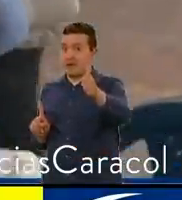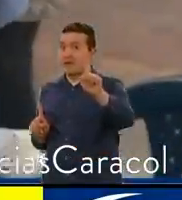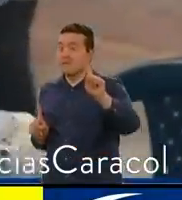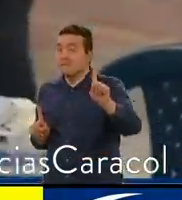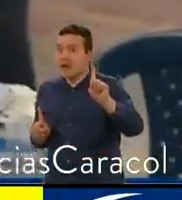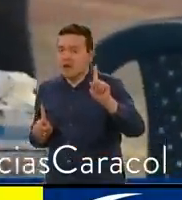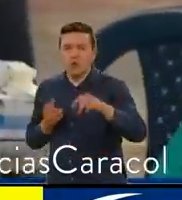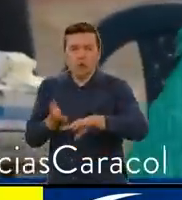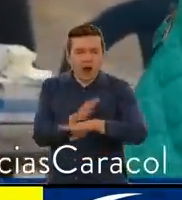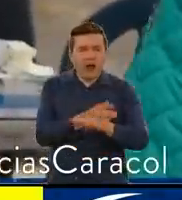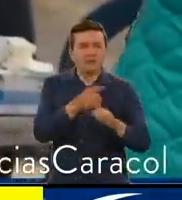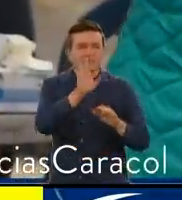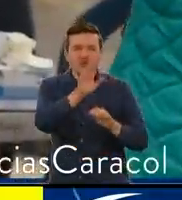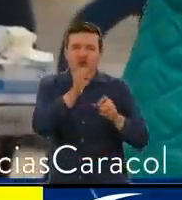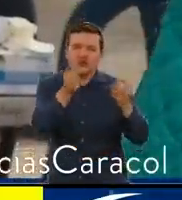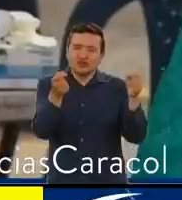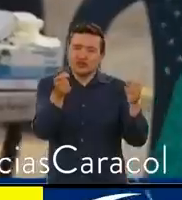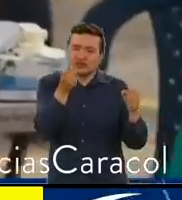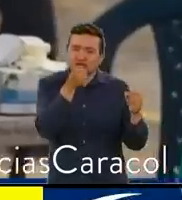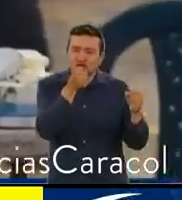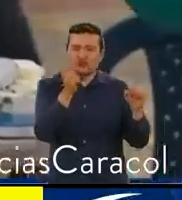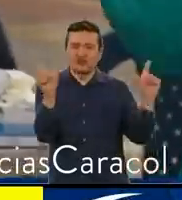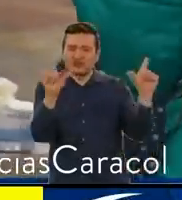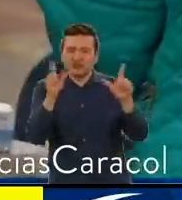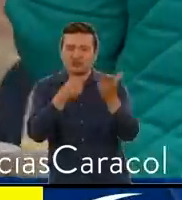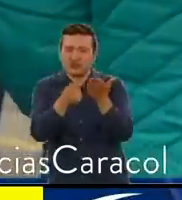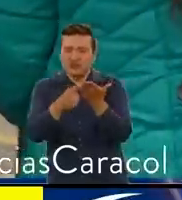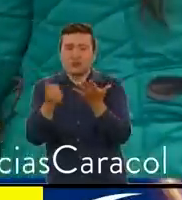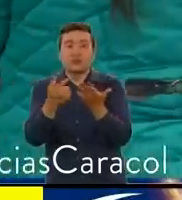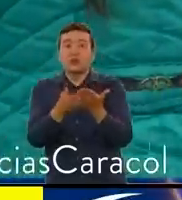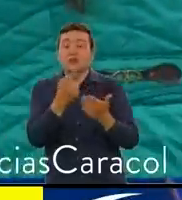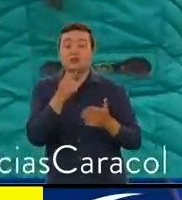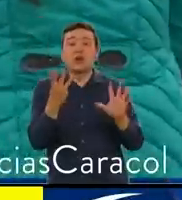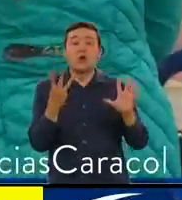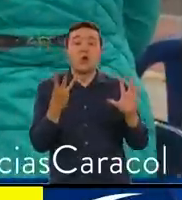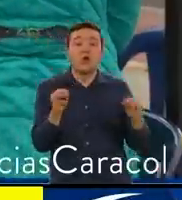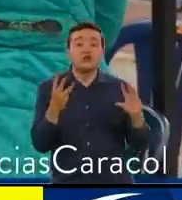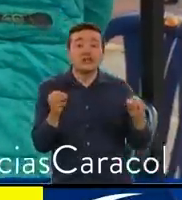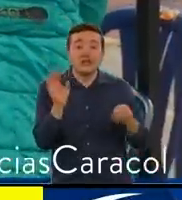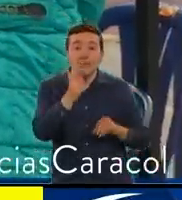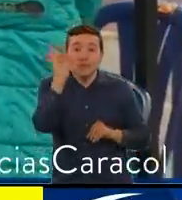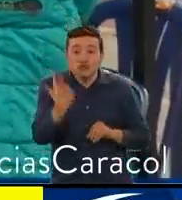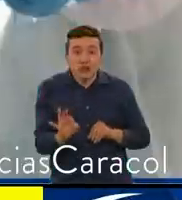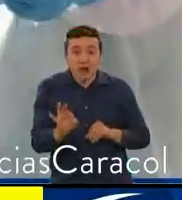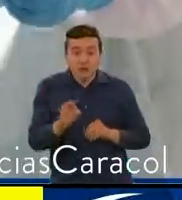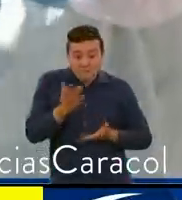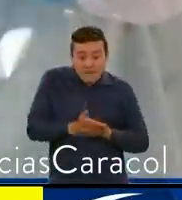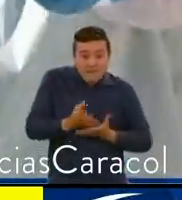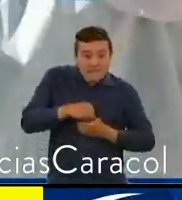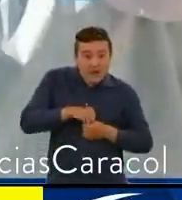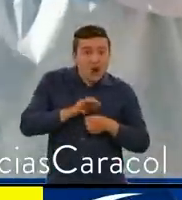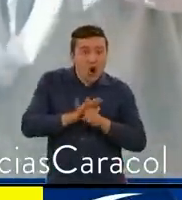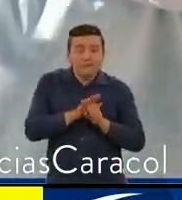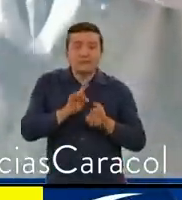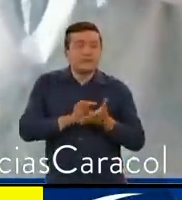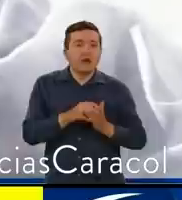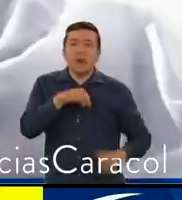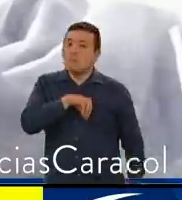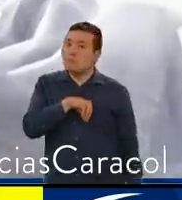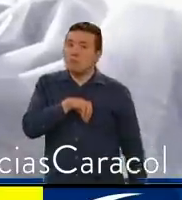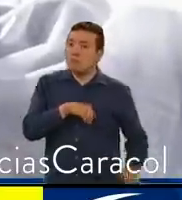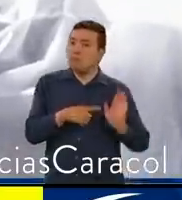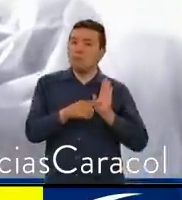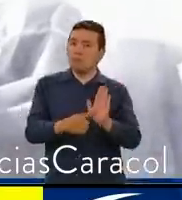han mostrado que el 80% de los infectados son asintomáticos. Entonces, toda la estrategia